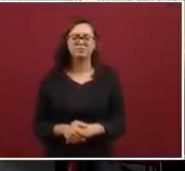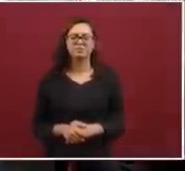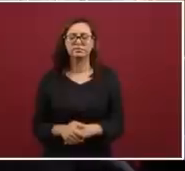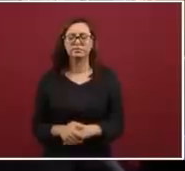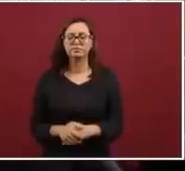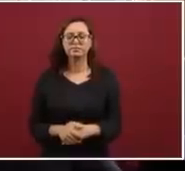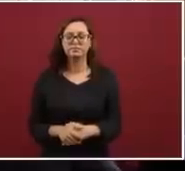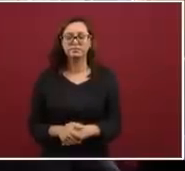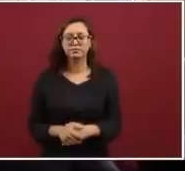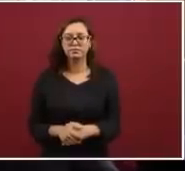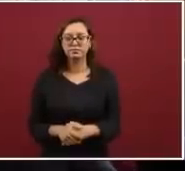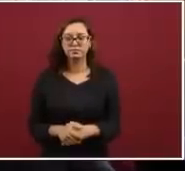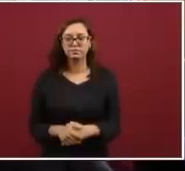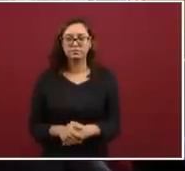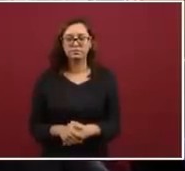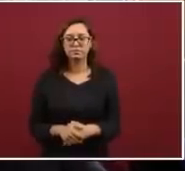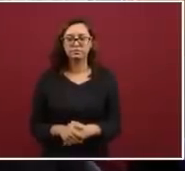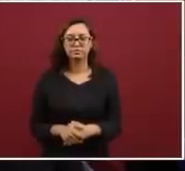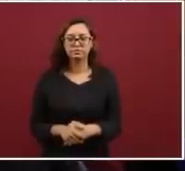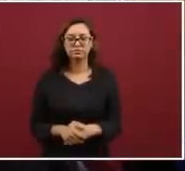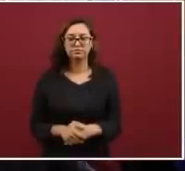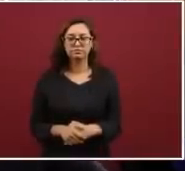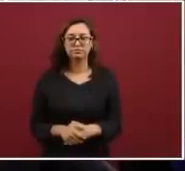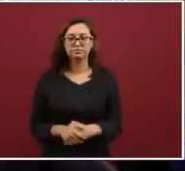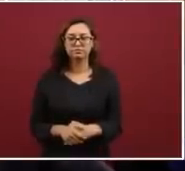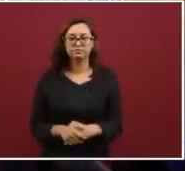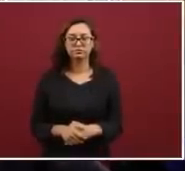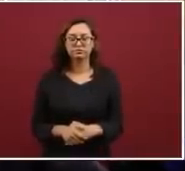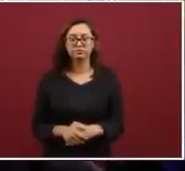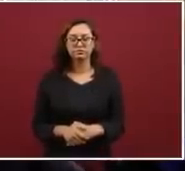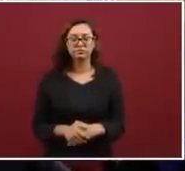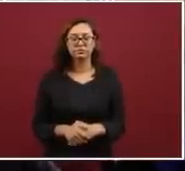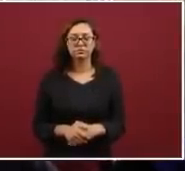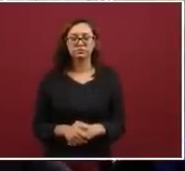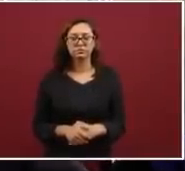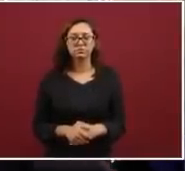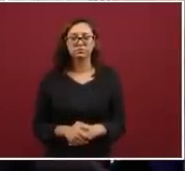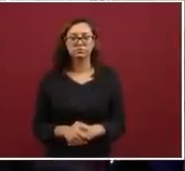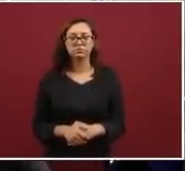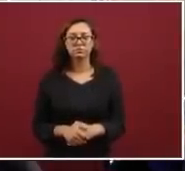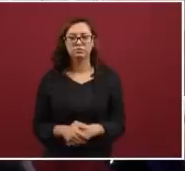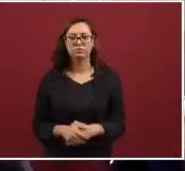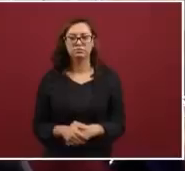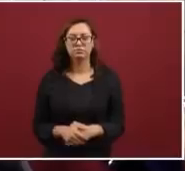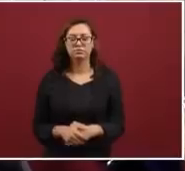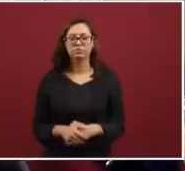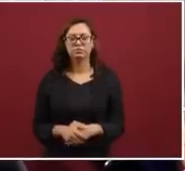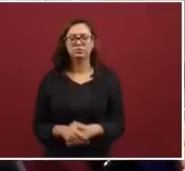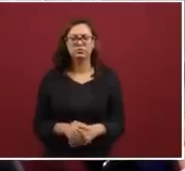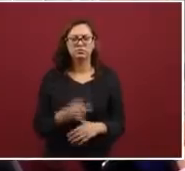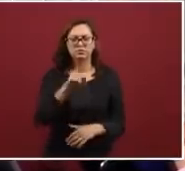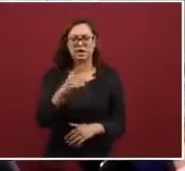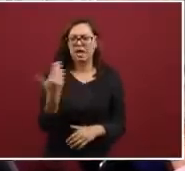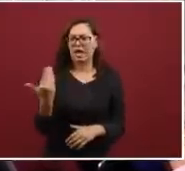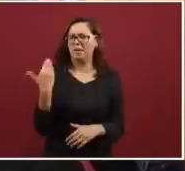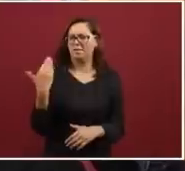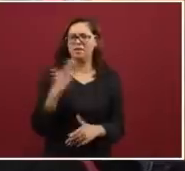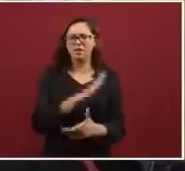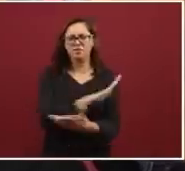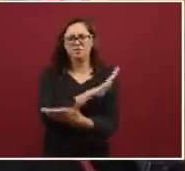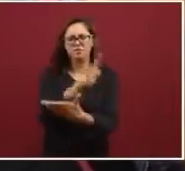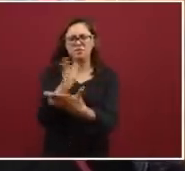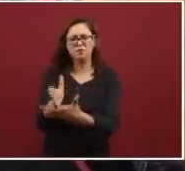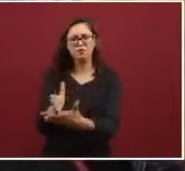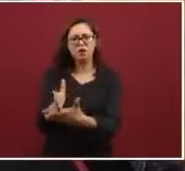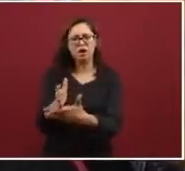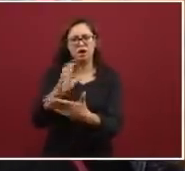que usted es católico y recientemente fue padrino de un bautismo católico. No, eso creo que definiría sí. Que usted